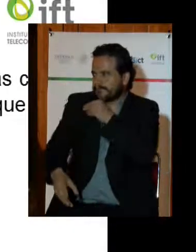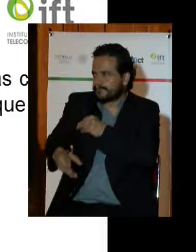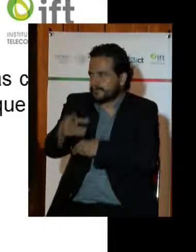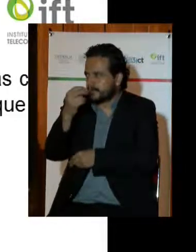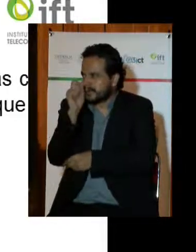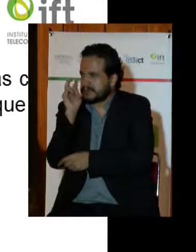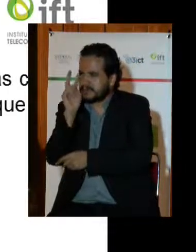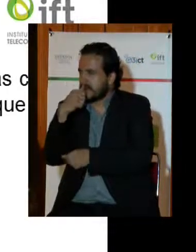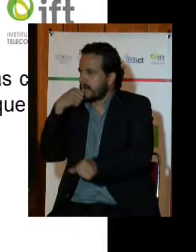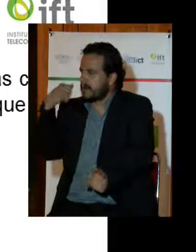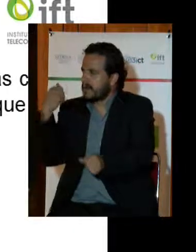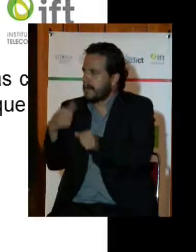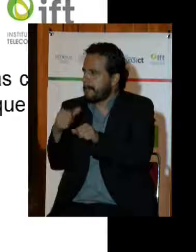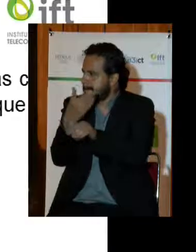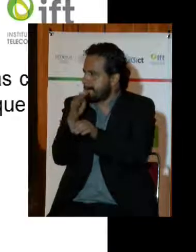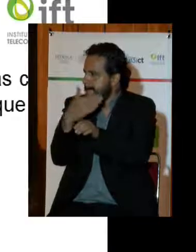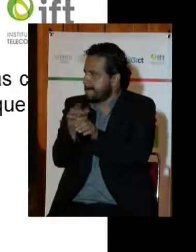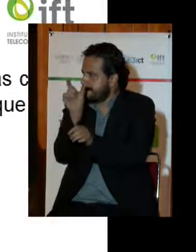por ejemplo.